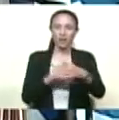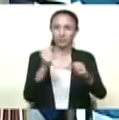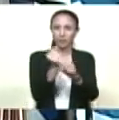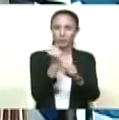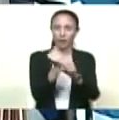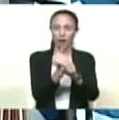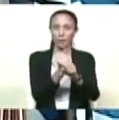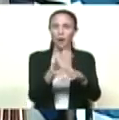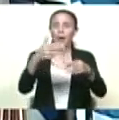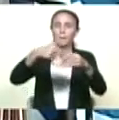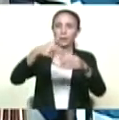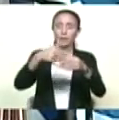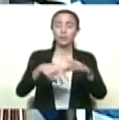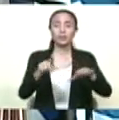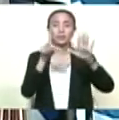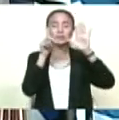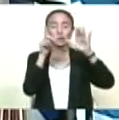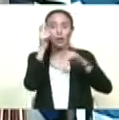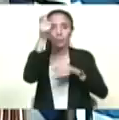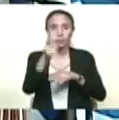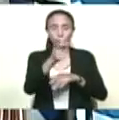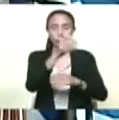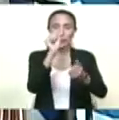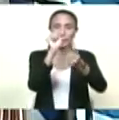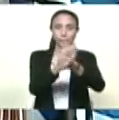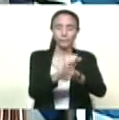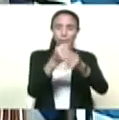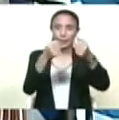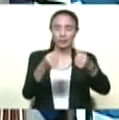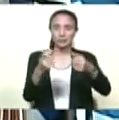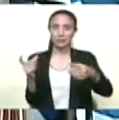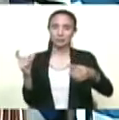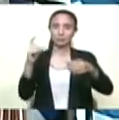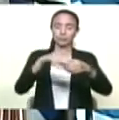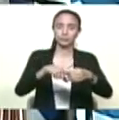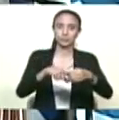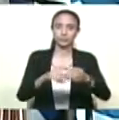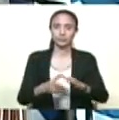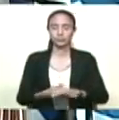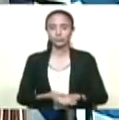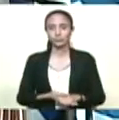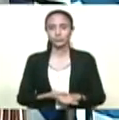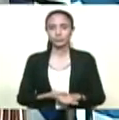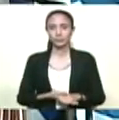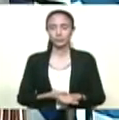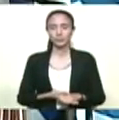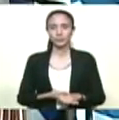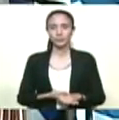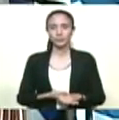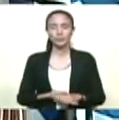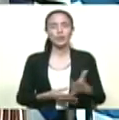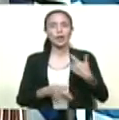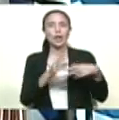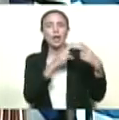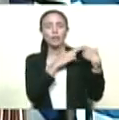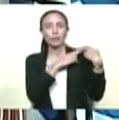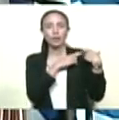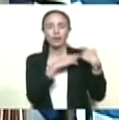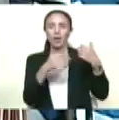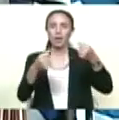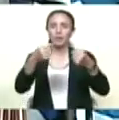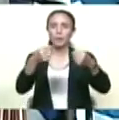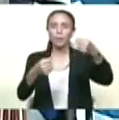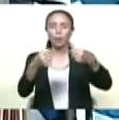seis detenidos entre ellos jesús moreno gerente de transporte de la división carabobo aquí estamos hablando